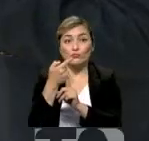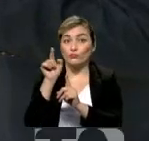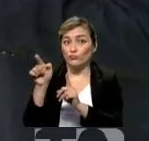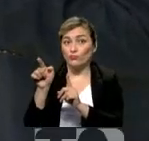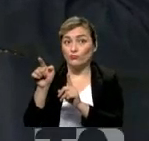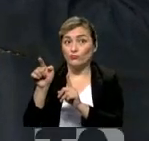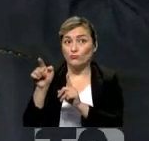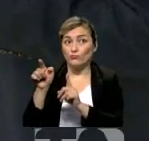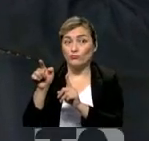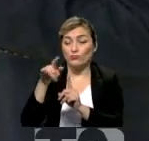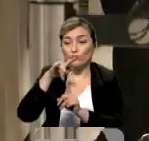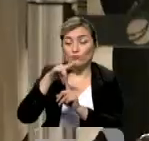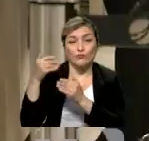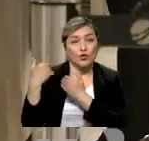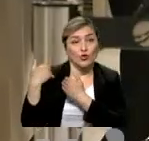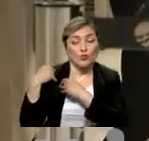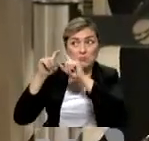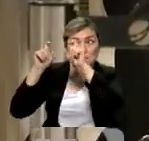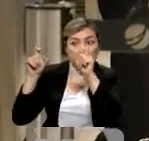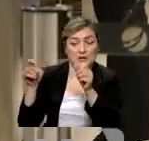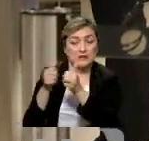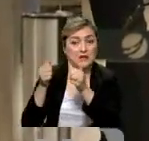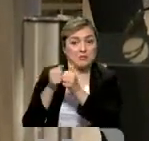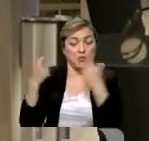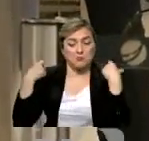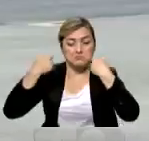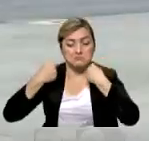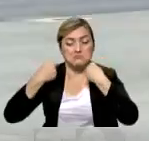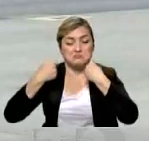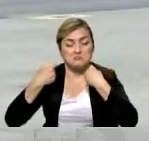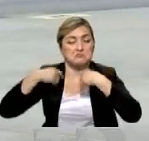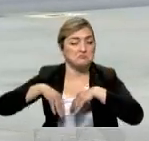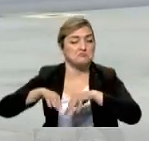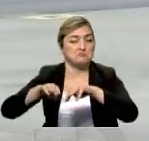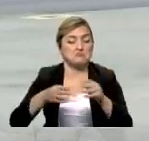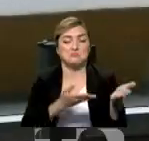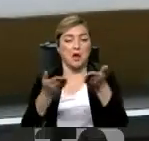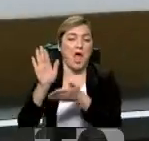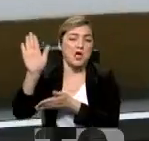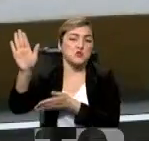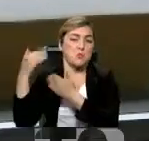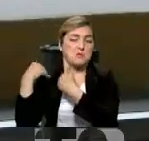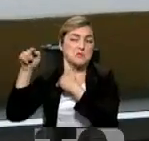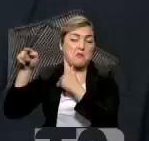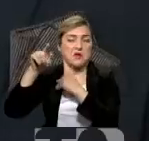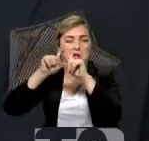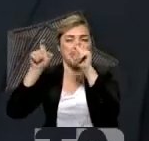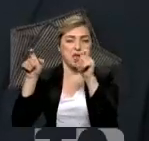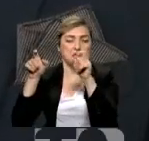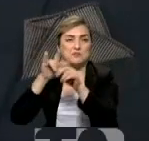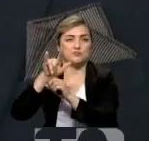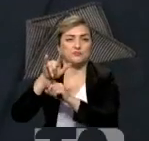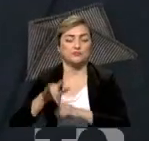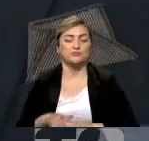las aerolíneas son las responsables del manejo de los equipajes desde que los reciben en el counter del aeropuerto de origen. Por lo